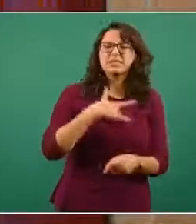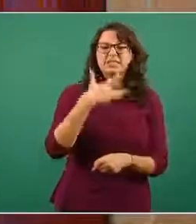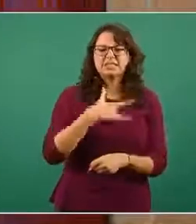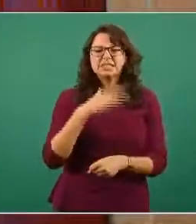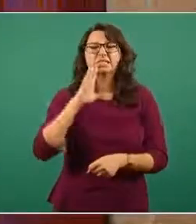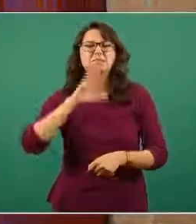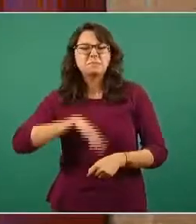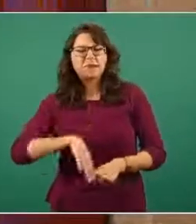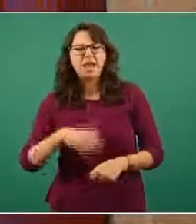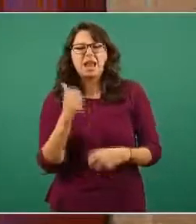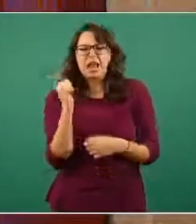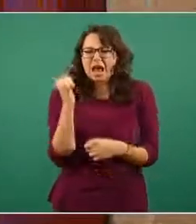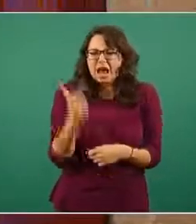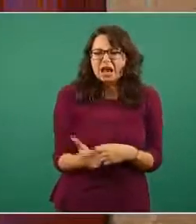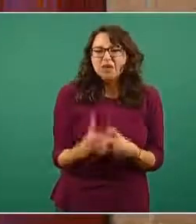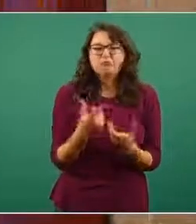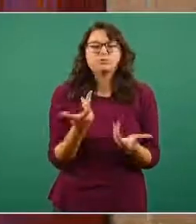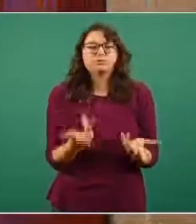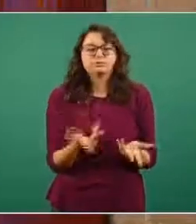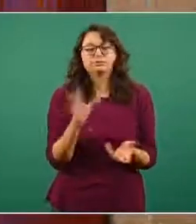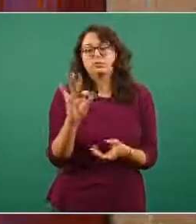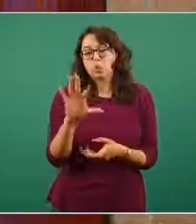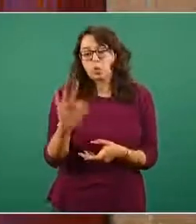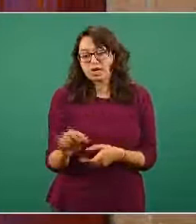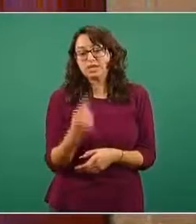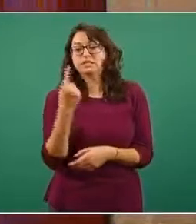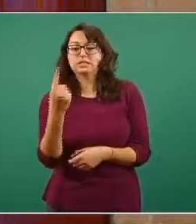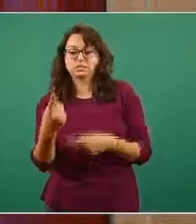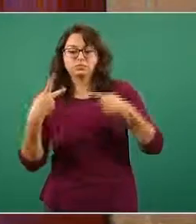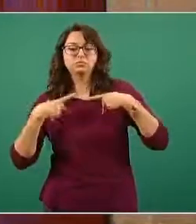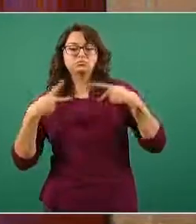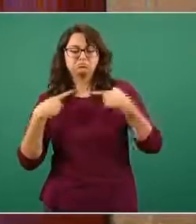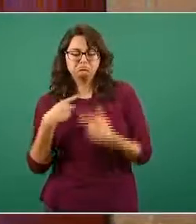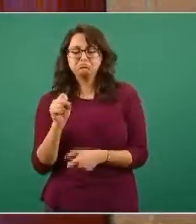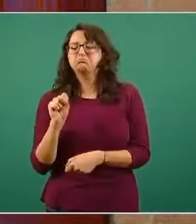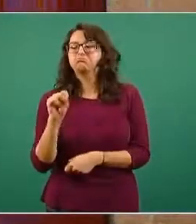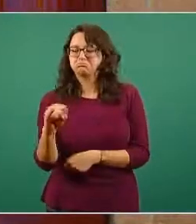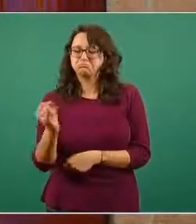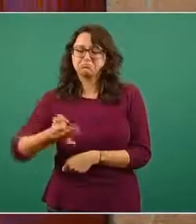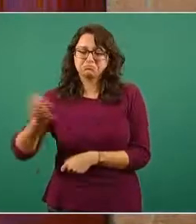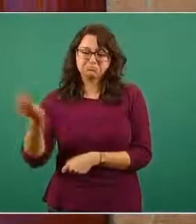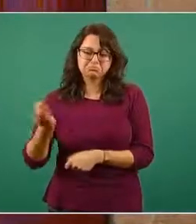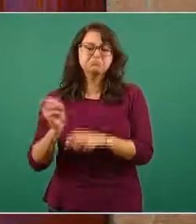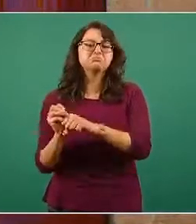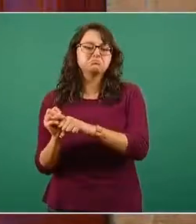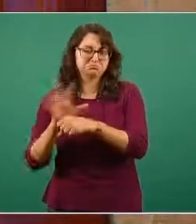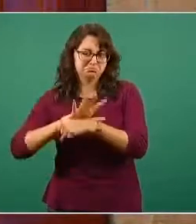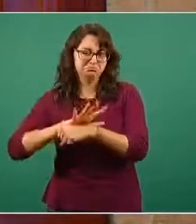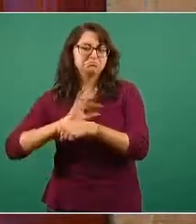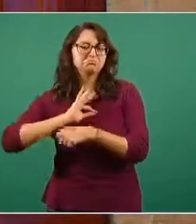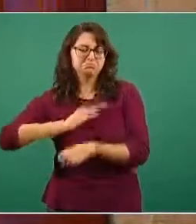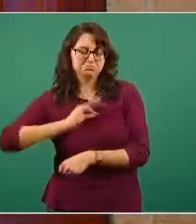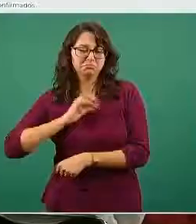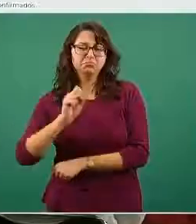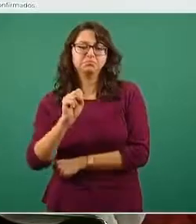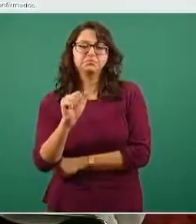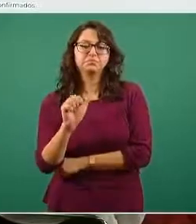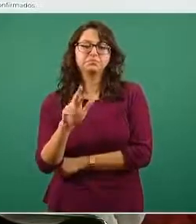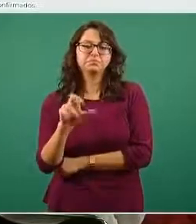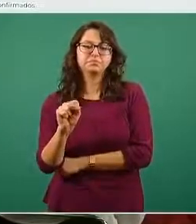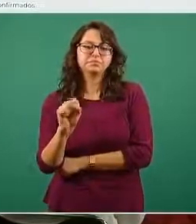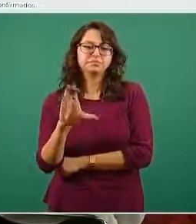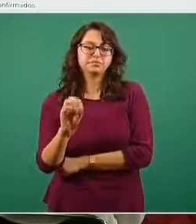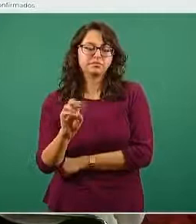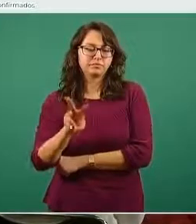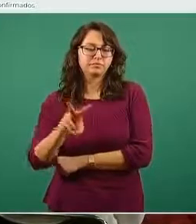síntomas respiratorios, pues 41 de ellas sí es a consecuencia del virus SARS-CoV-2. Si vemos